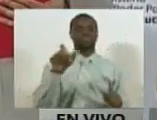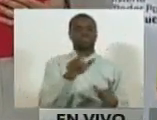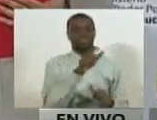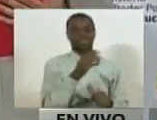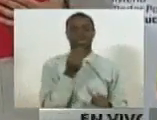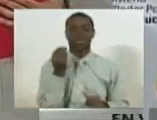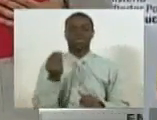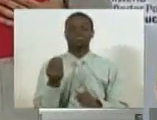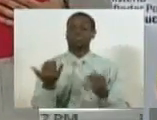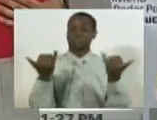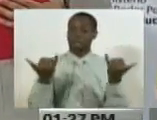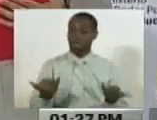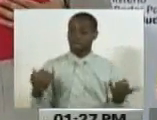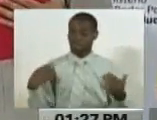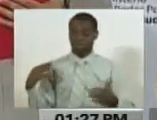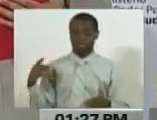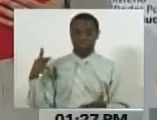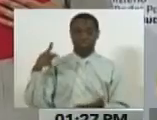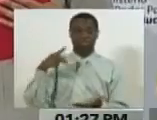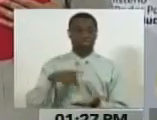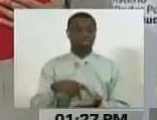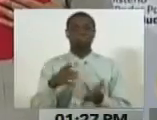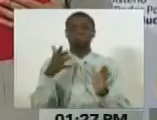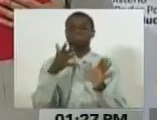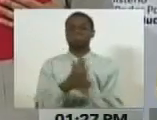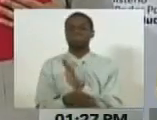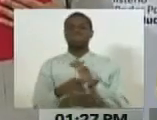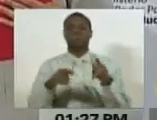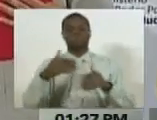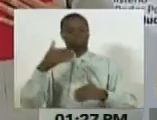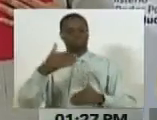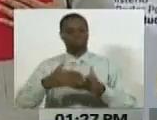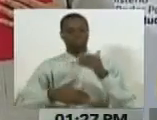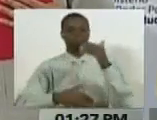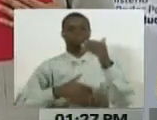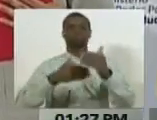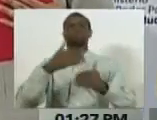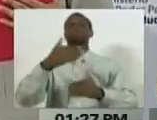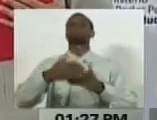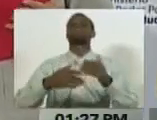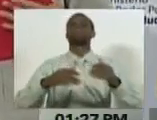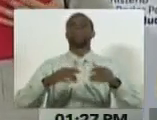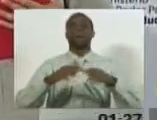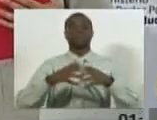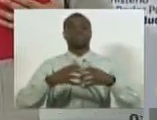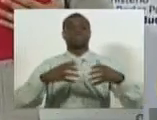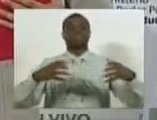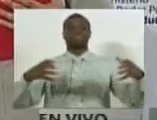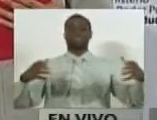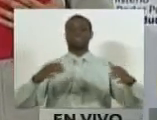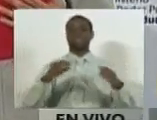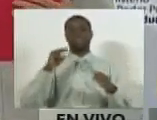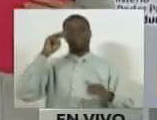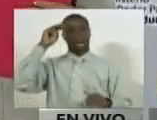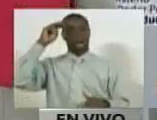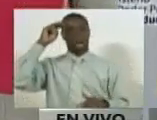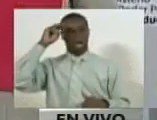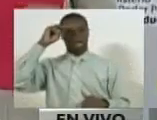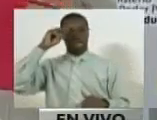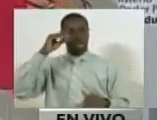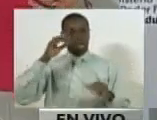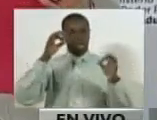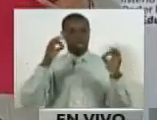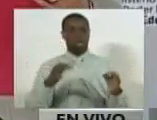para seguir avanzando en la construcción de un gremio, de un magisterio con derechos y